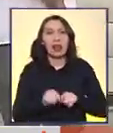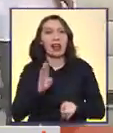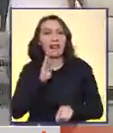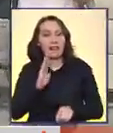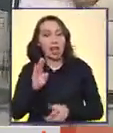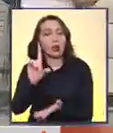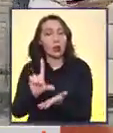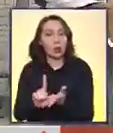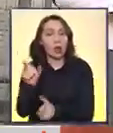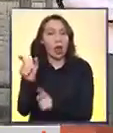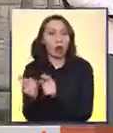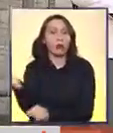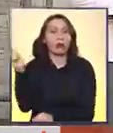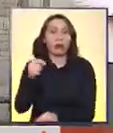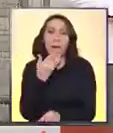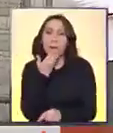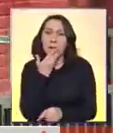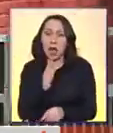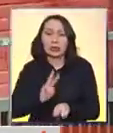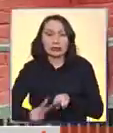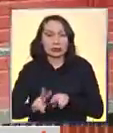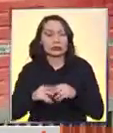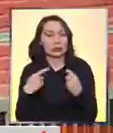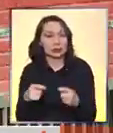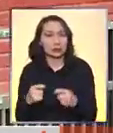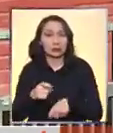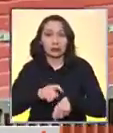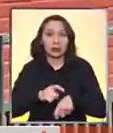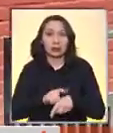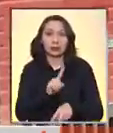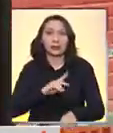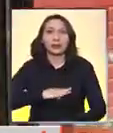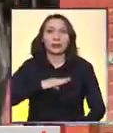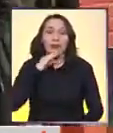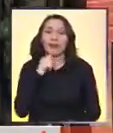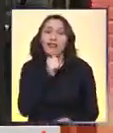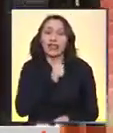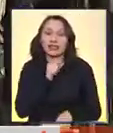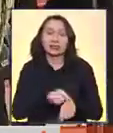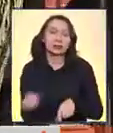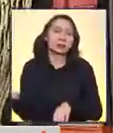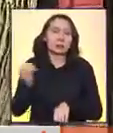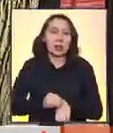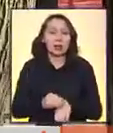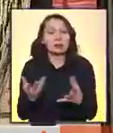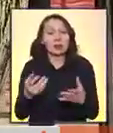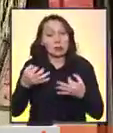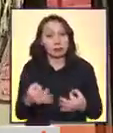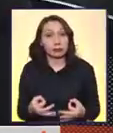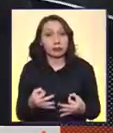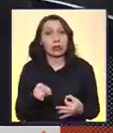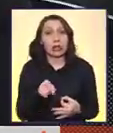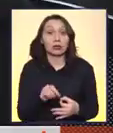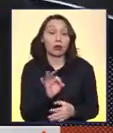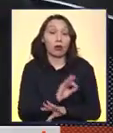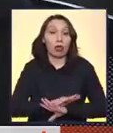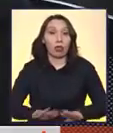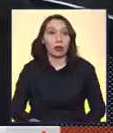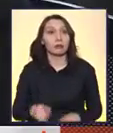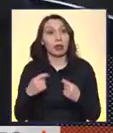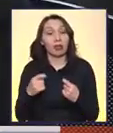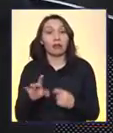los alumnos lleguen en las mejores condiciones, el tiempo no fue suficiente. Sin embargo, aseguran que era esto o nada. Tuvimos que